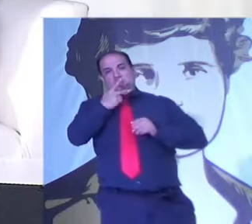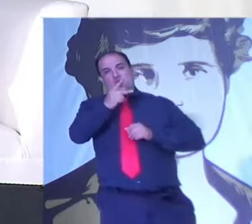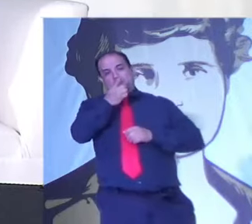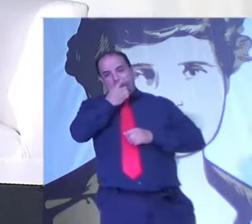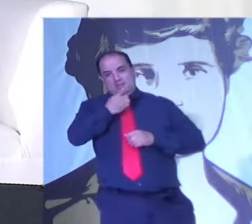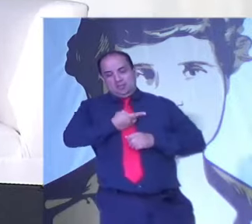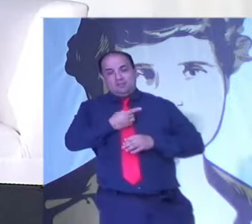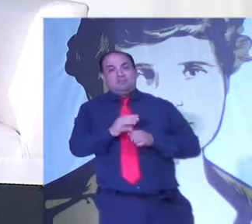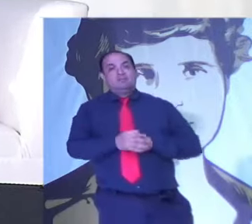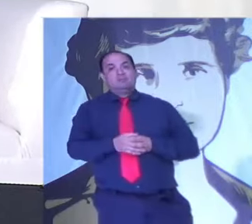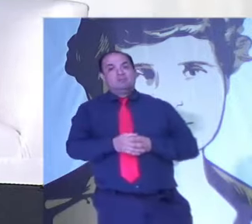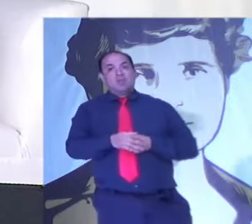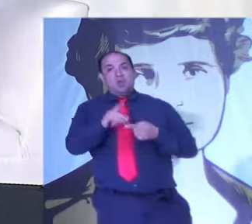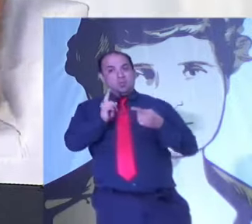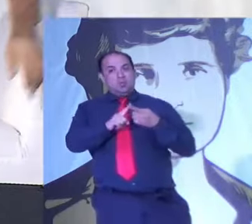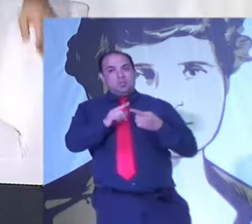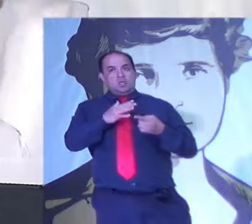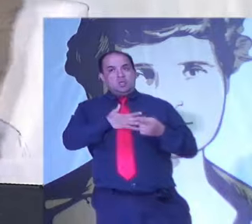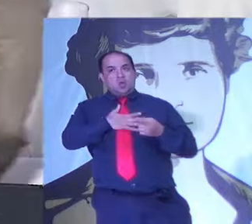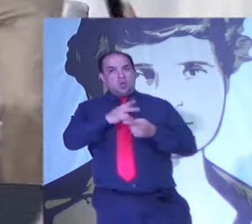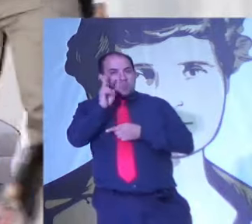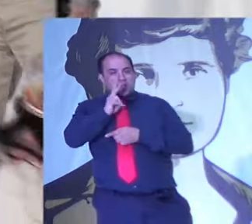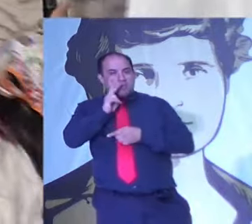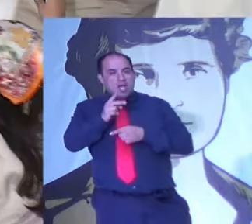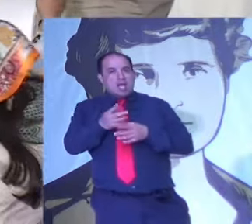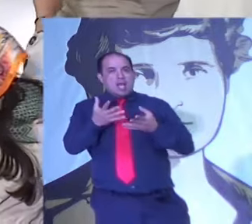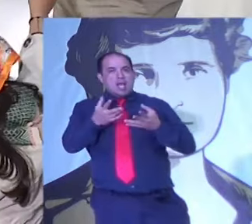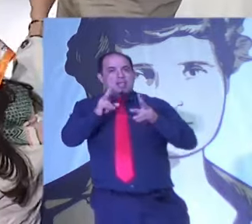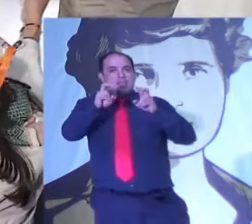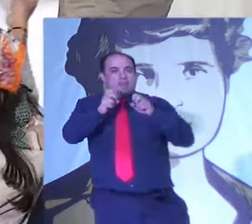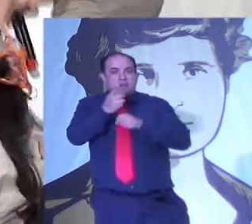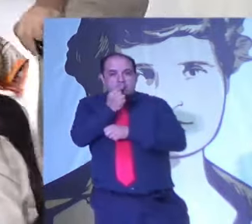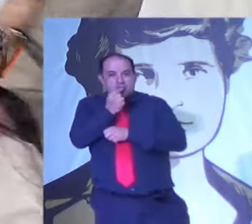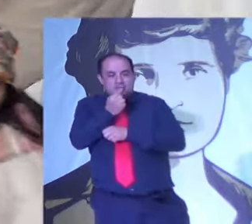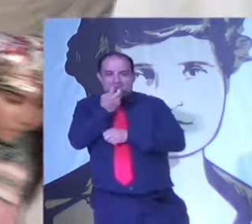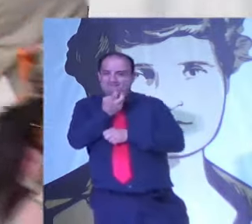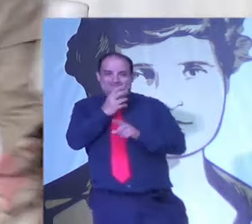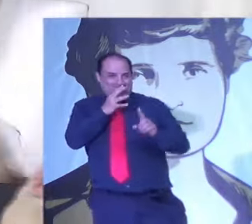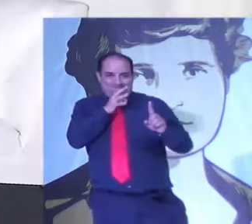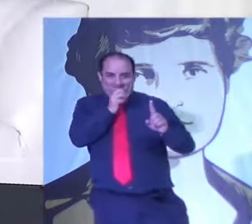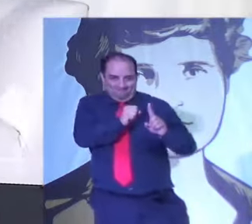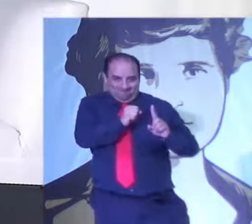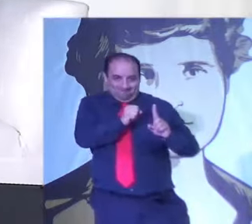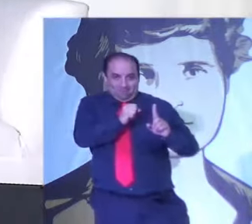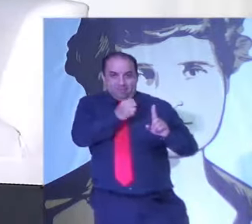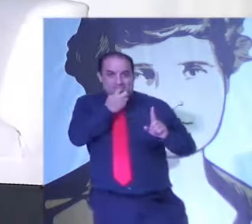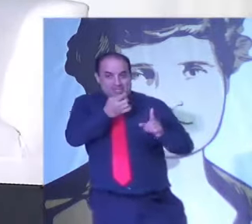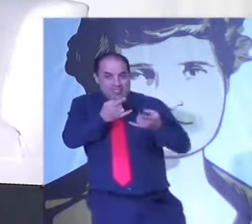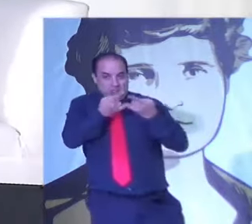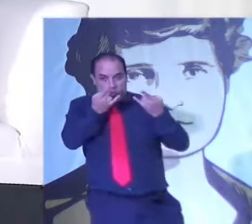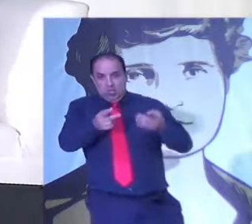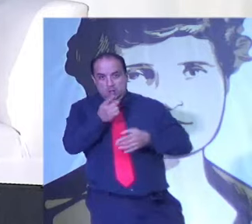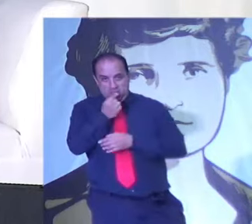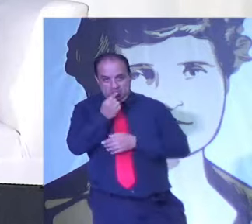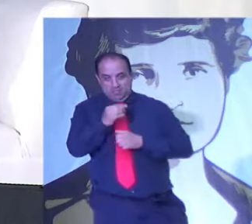bueno, por un lado yo estaba experimentando con el género policiaco, por supuesto no salió como un género policiaco,